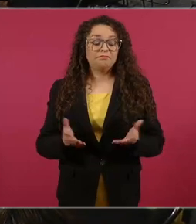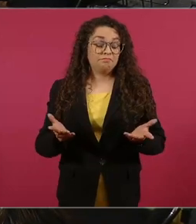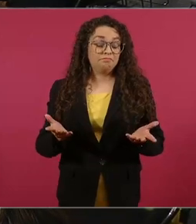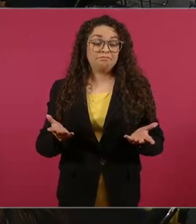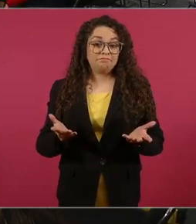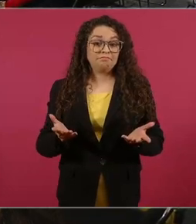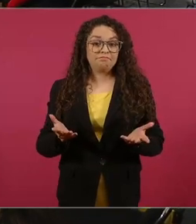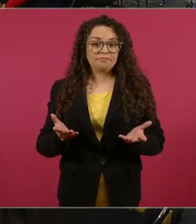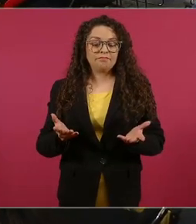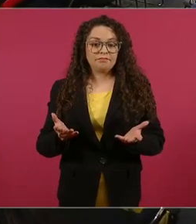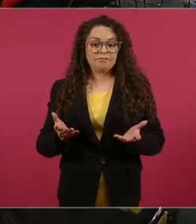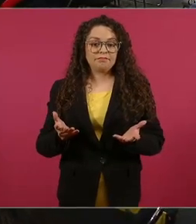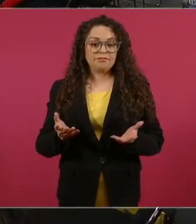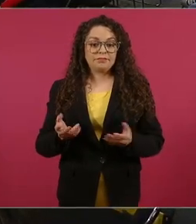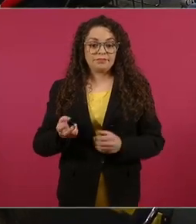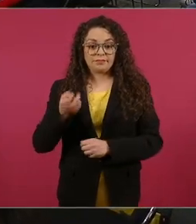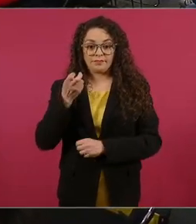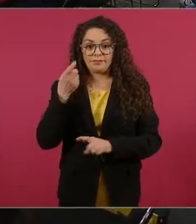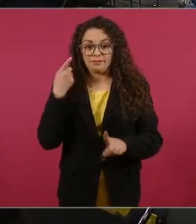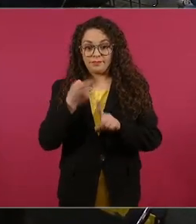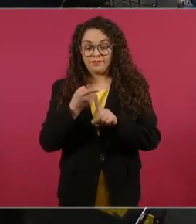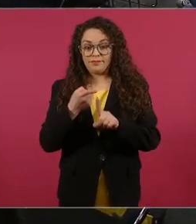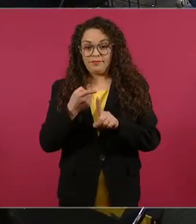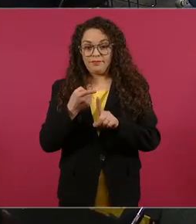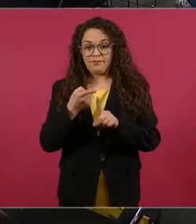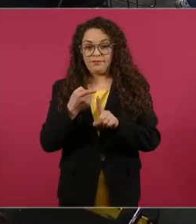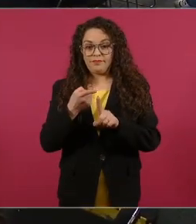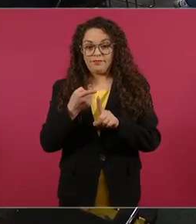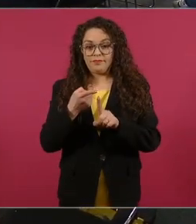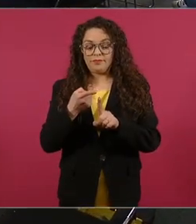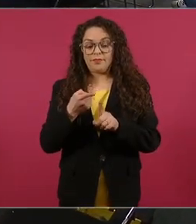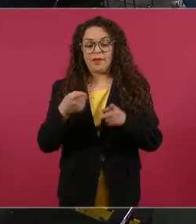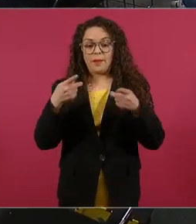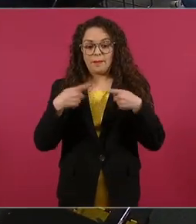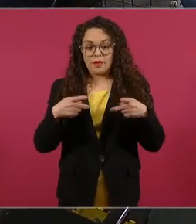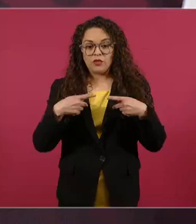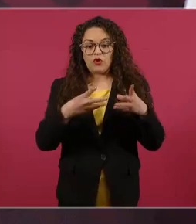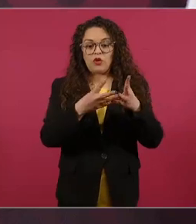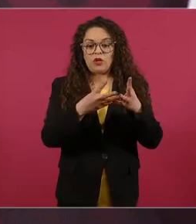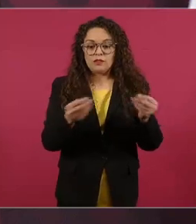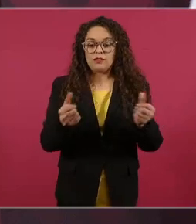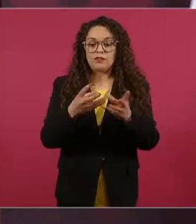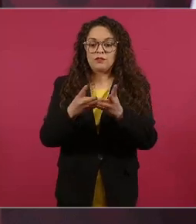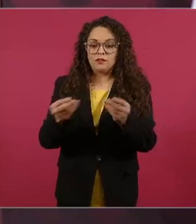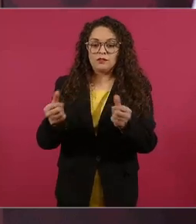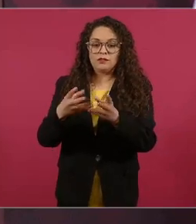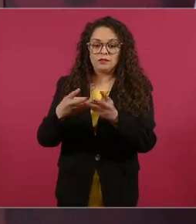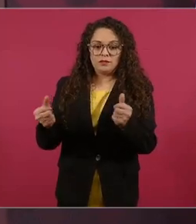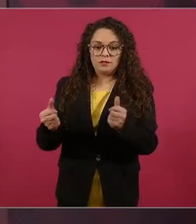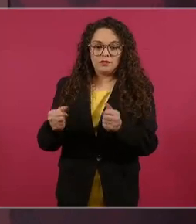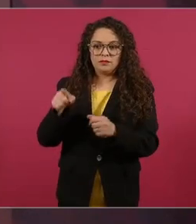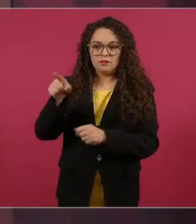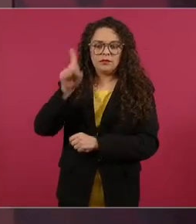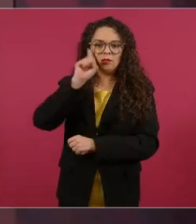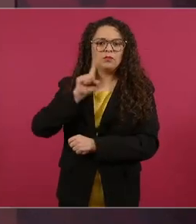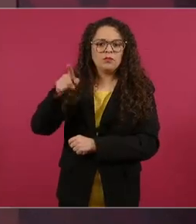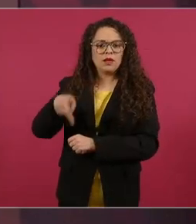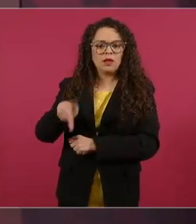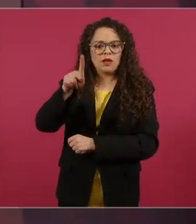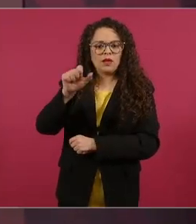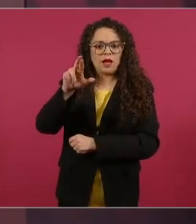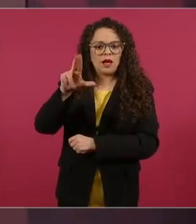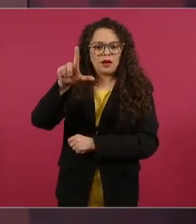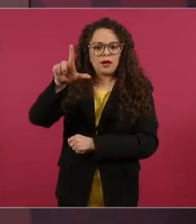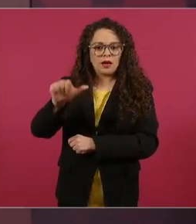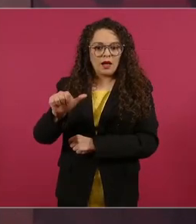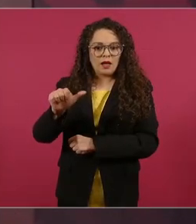Entonces, el caso de los desaparecidos, ¿no?, de esta compañera Carla, que le dimos